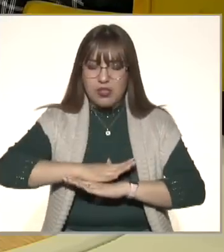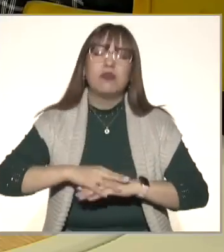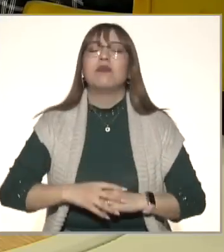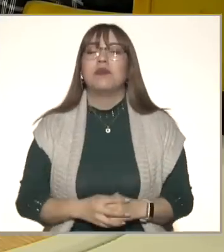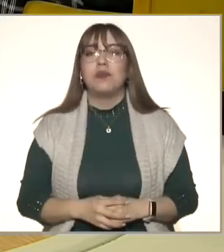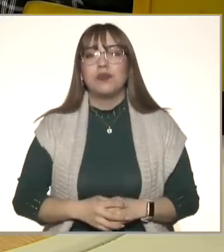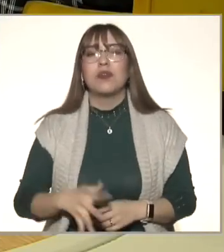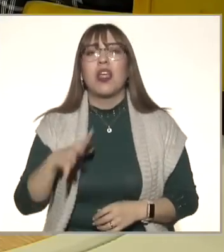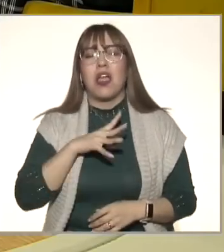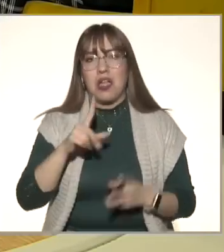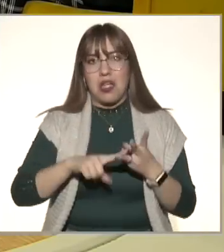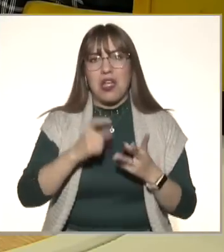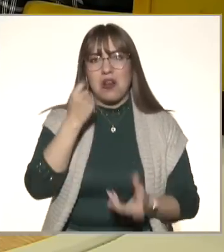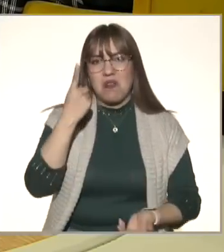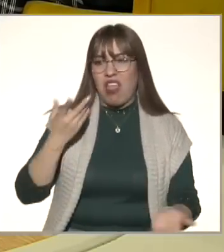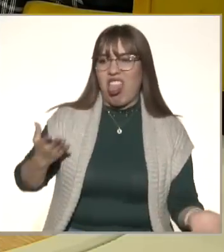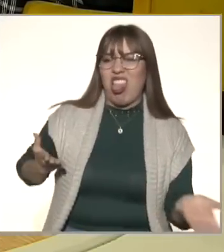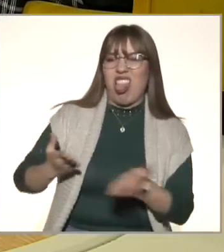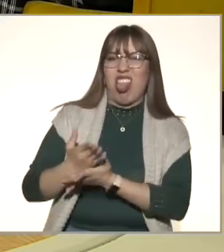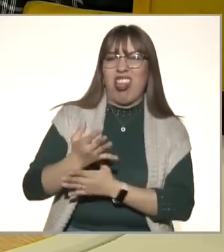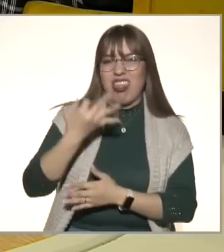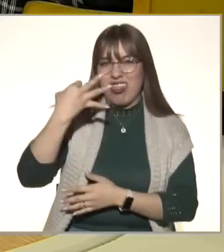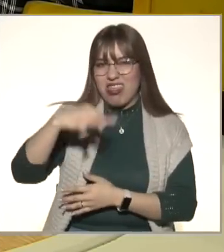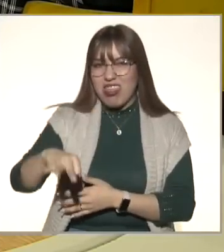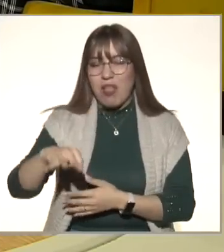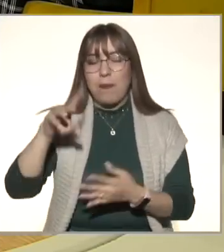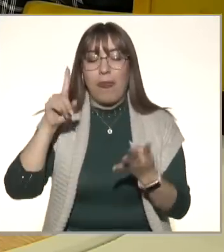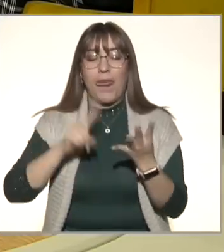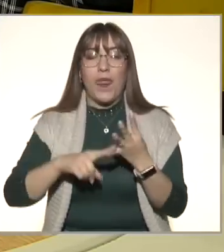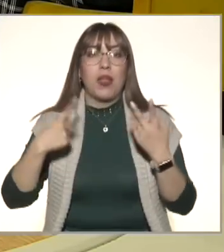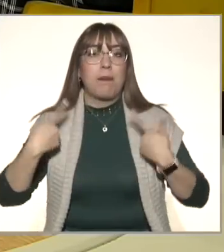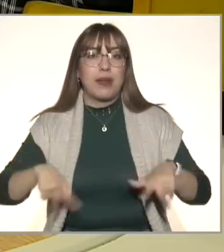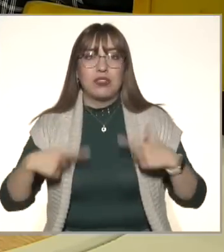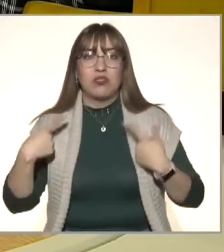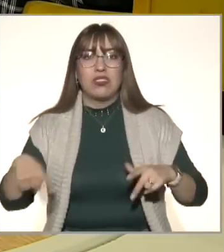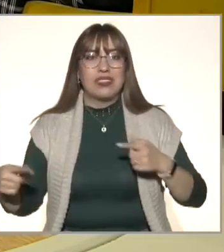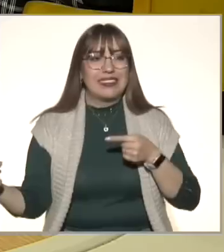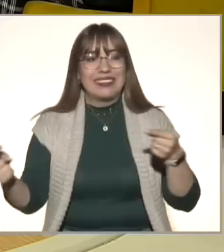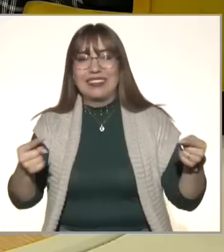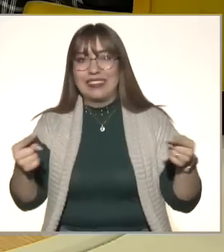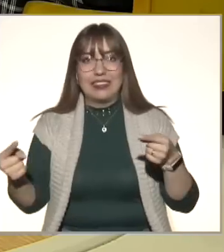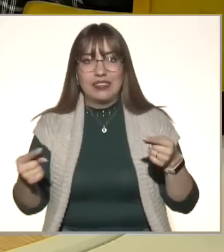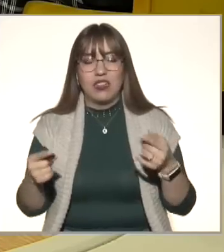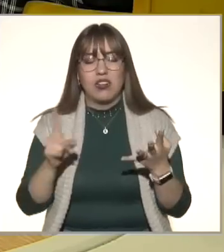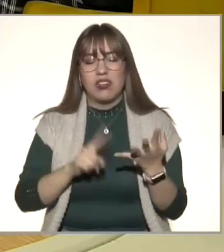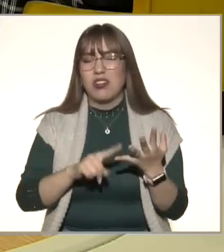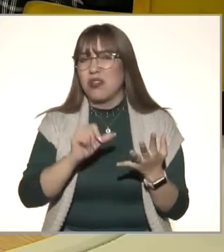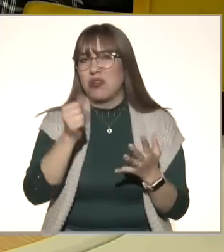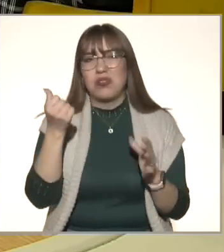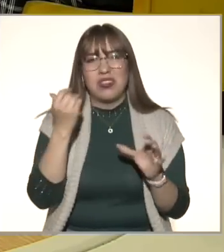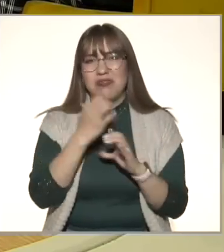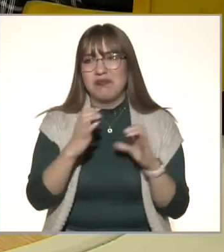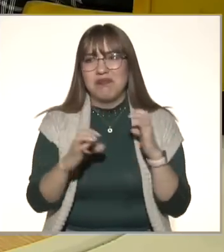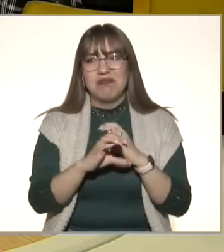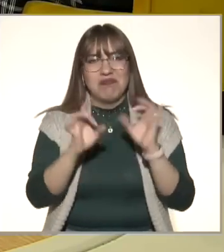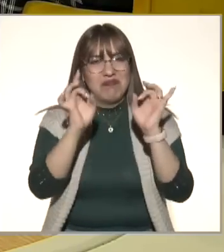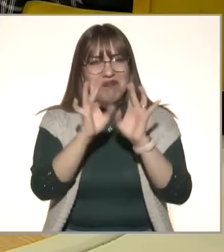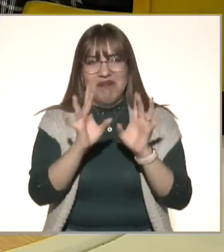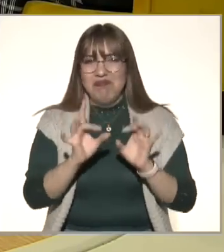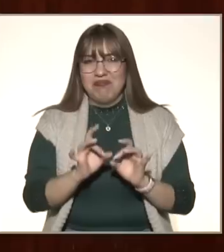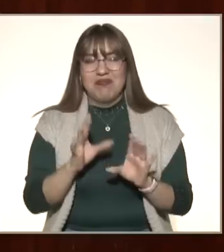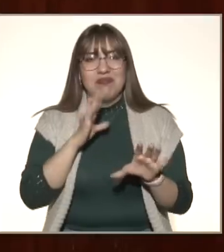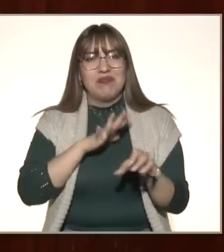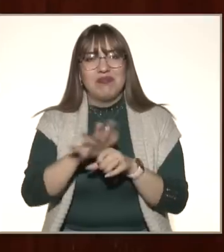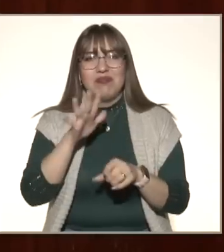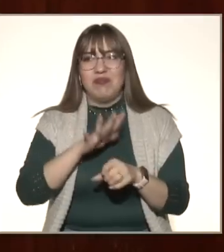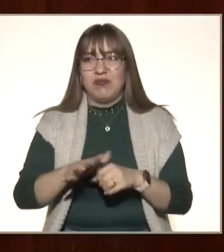las indirectas, hablamos de estos familiares que no se llevan bien, pero ¿qué otras situaciones disparan estos conflictos? Yo